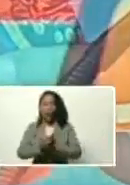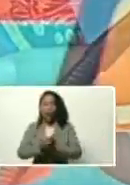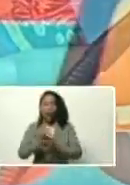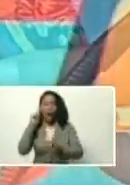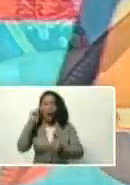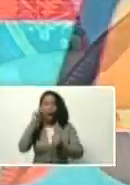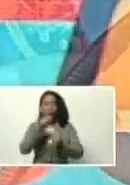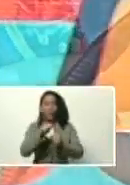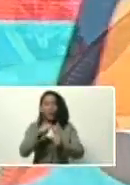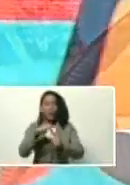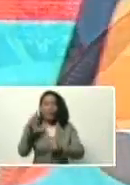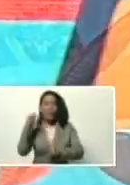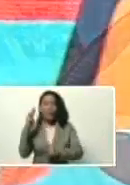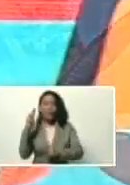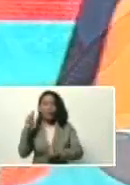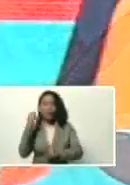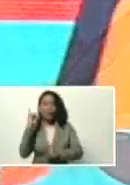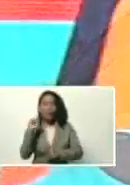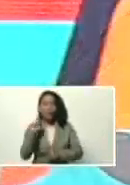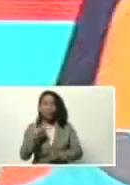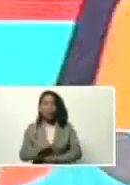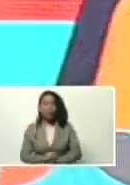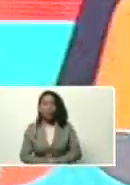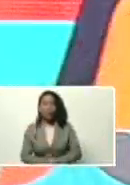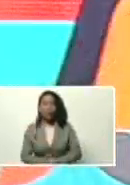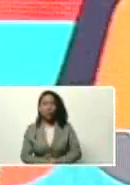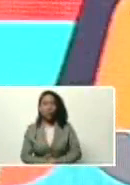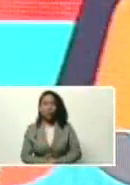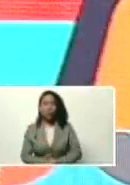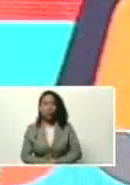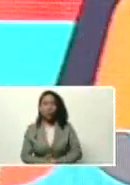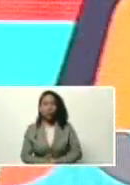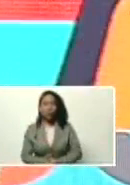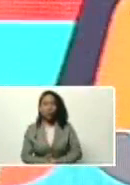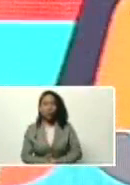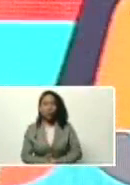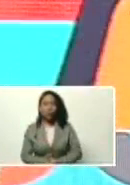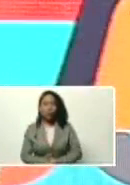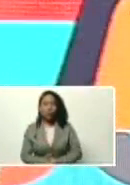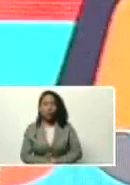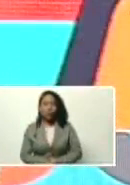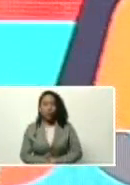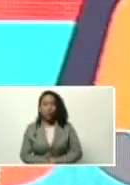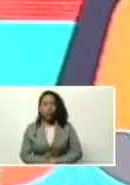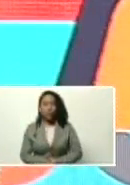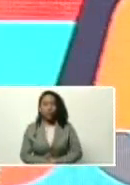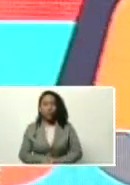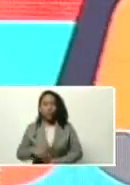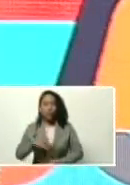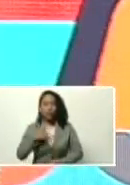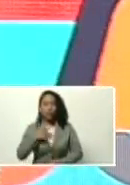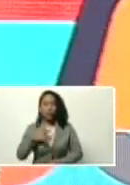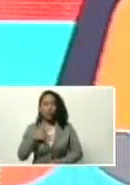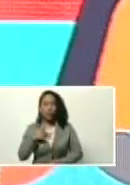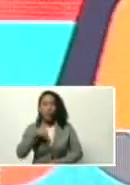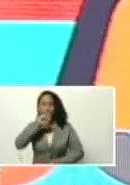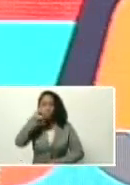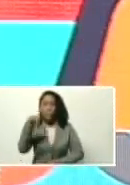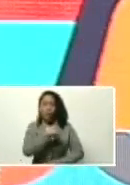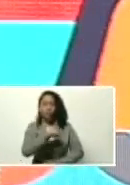Martín. Qué cosa tan hermosa. Es una revolución hecha de sentimiento, de